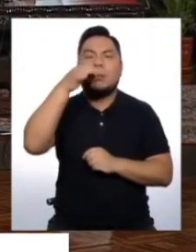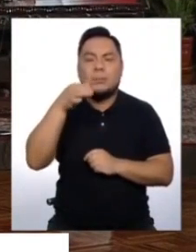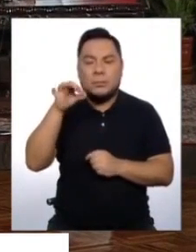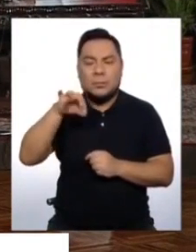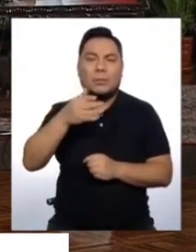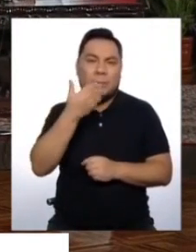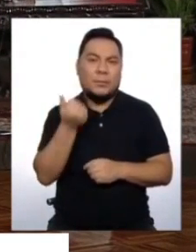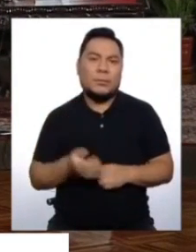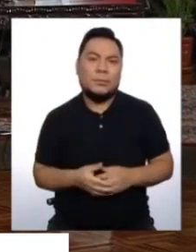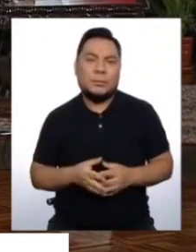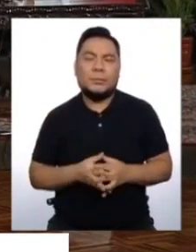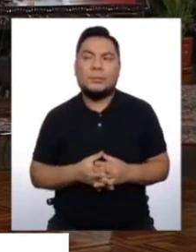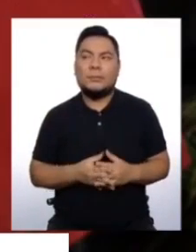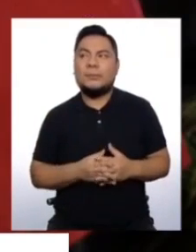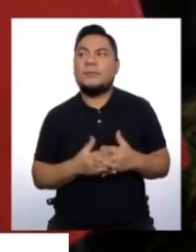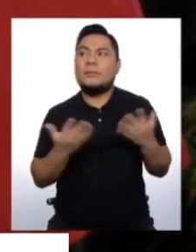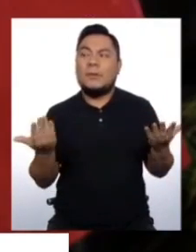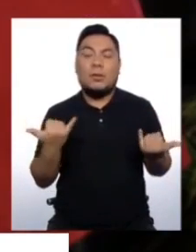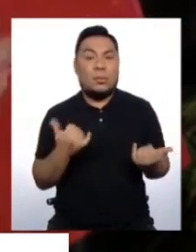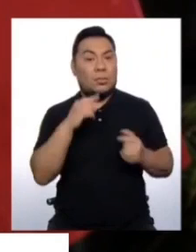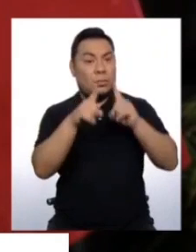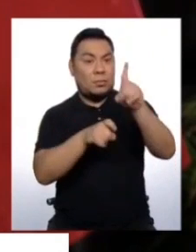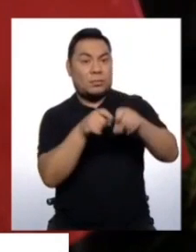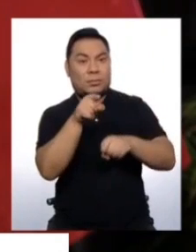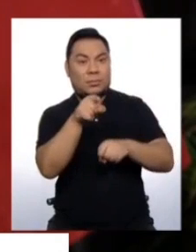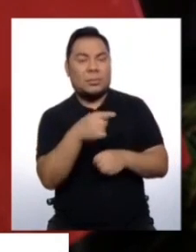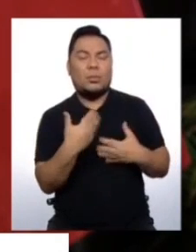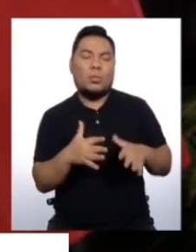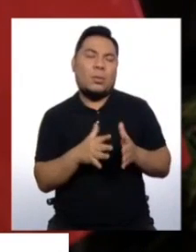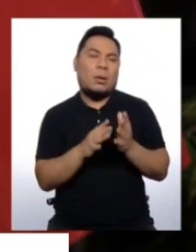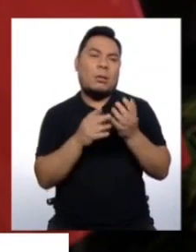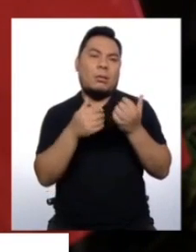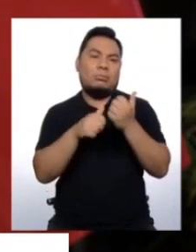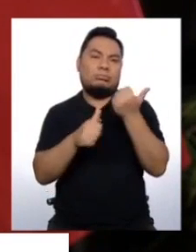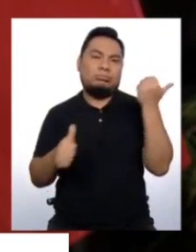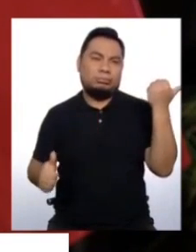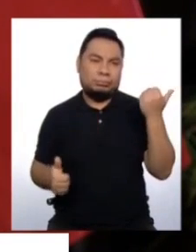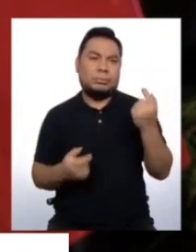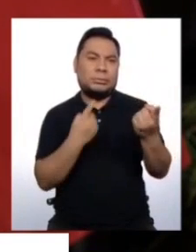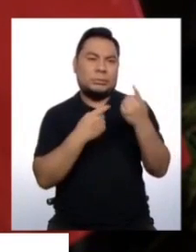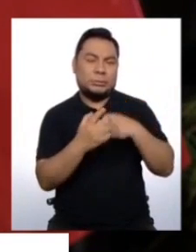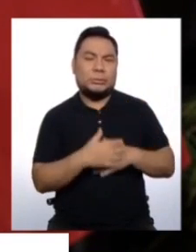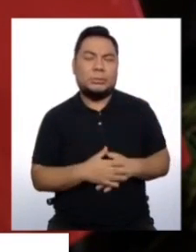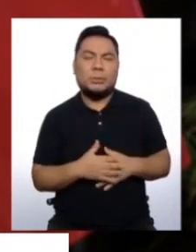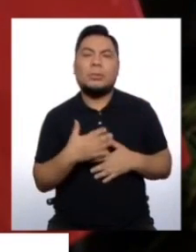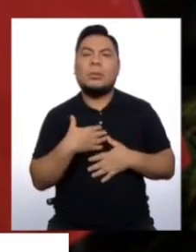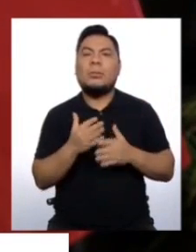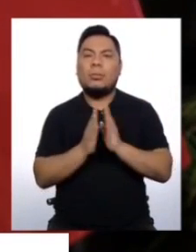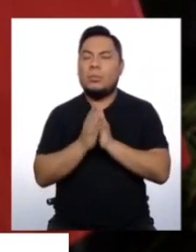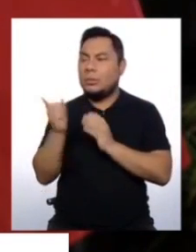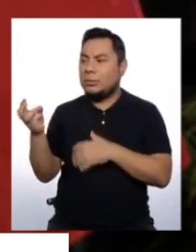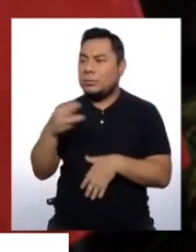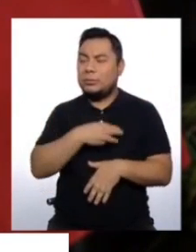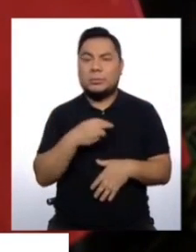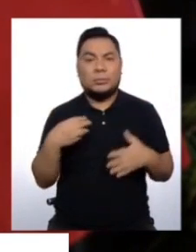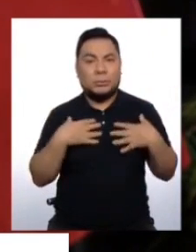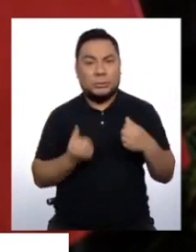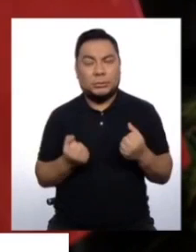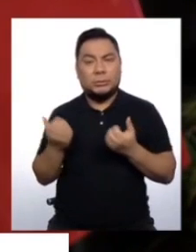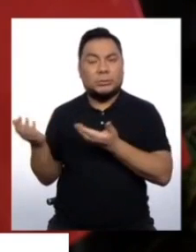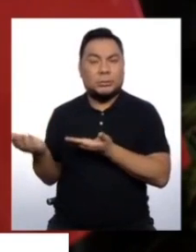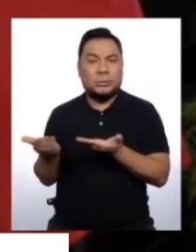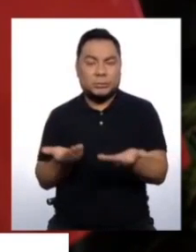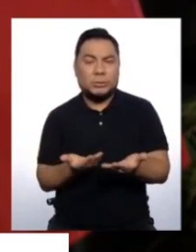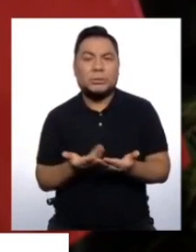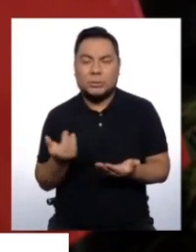Bien, mire, la pregunta es amplia. Yo quisiera que lo pueda responder el ministro de Salud